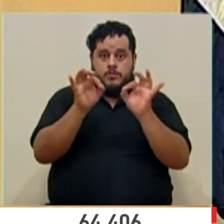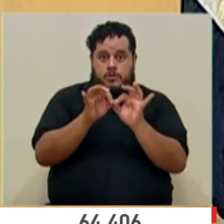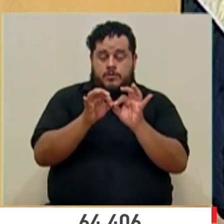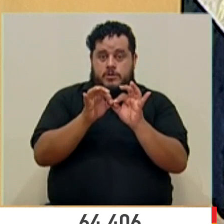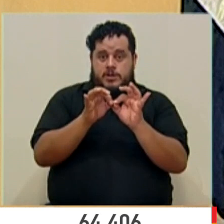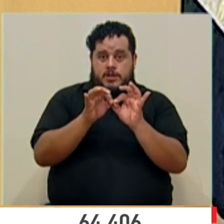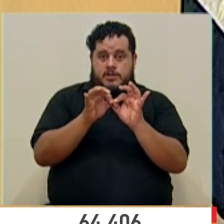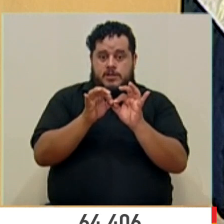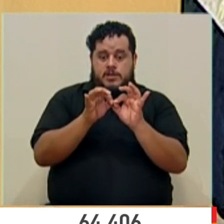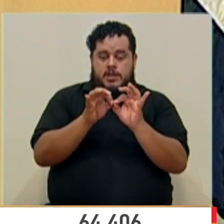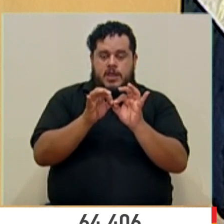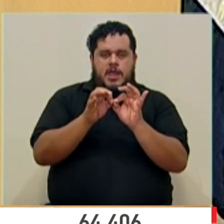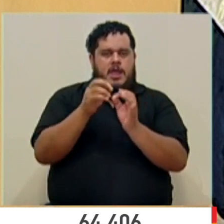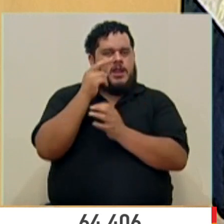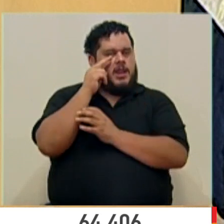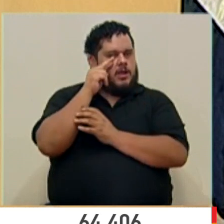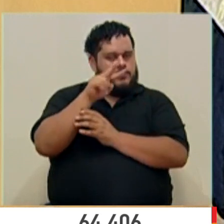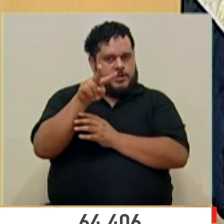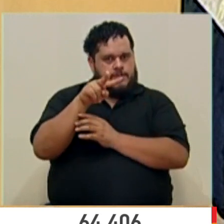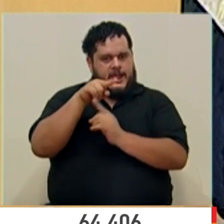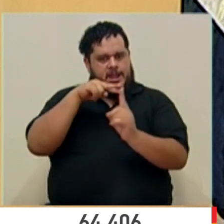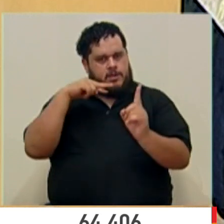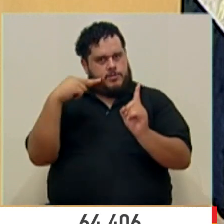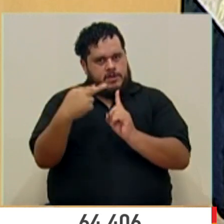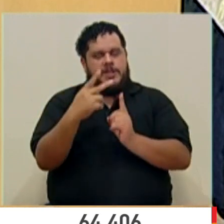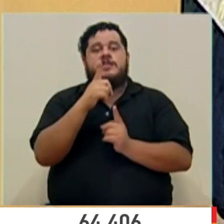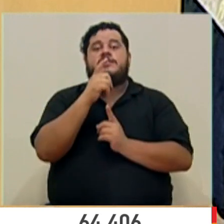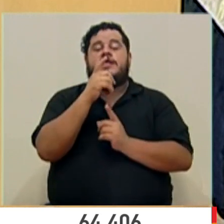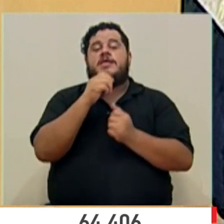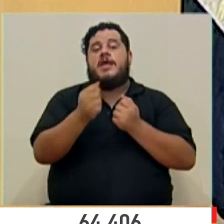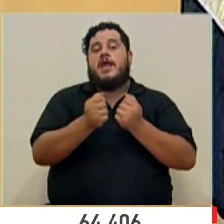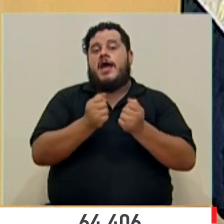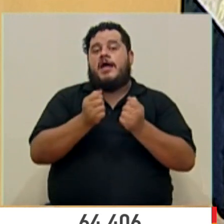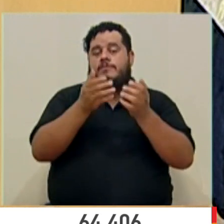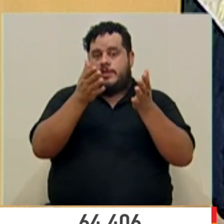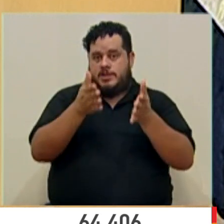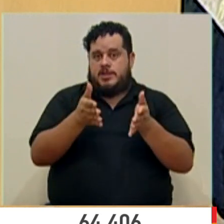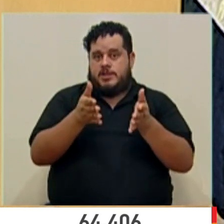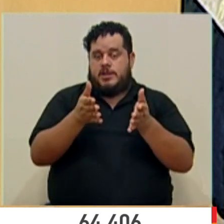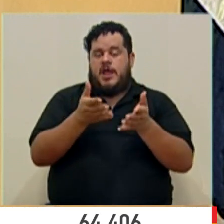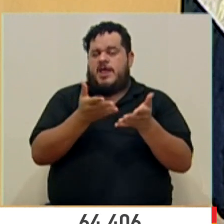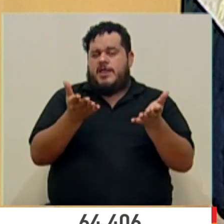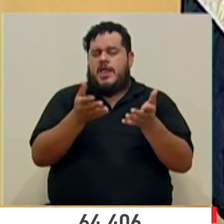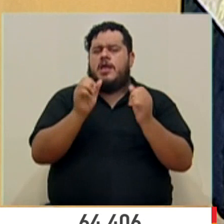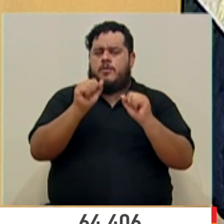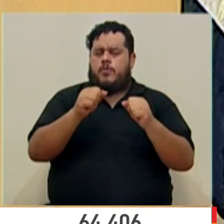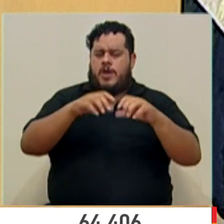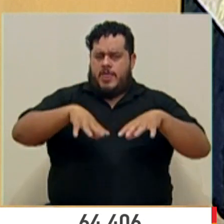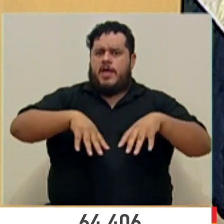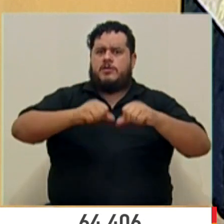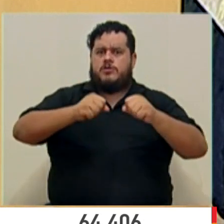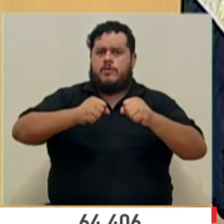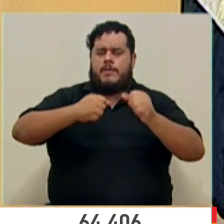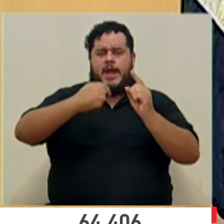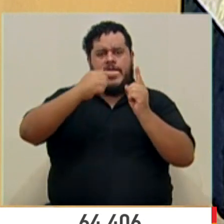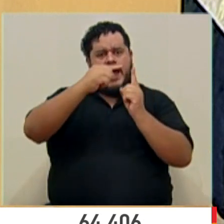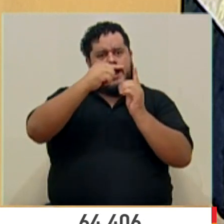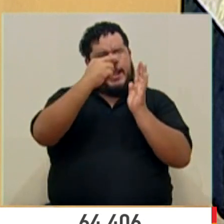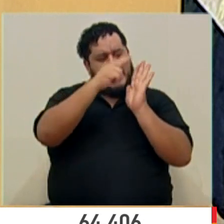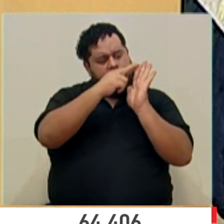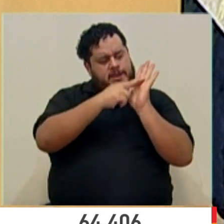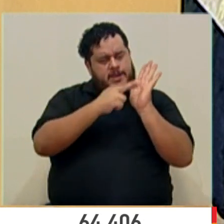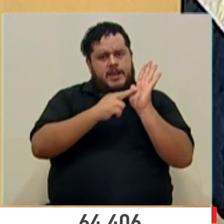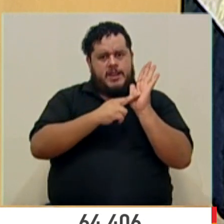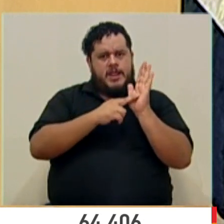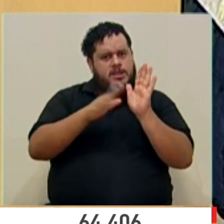importante que la observancia de quien administra el espacio pueda tomar las medidas suficientes y